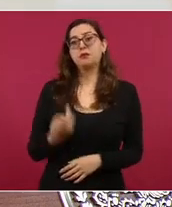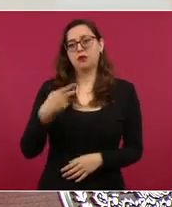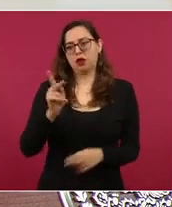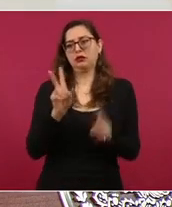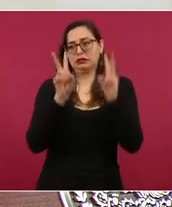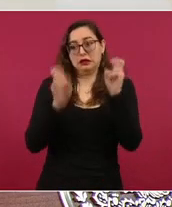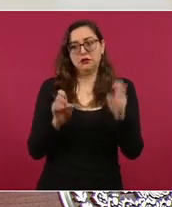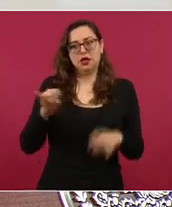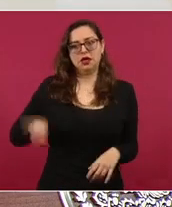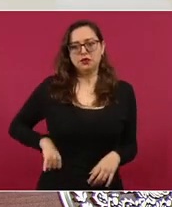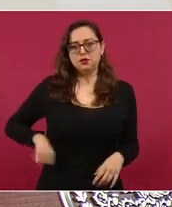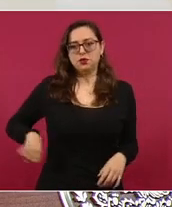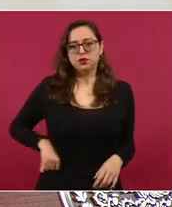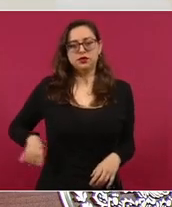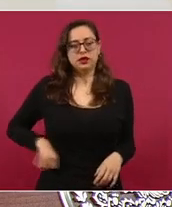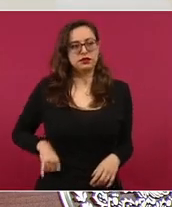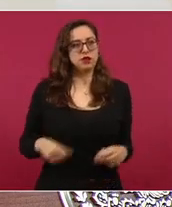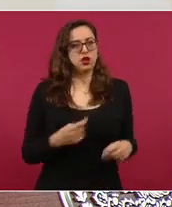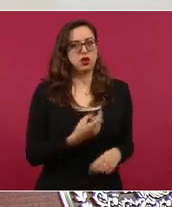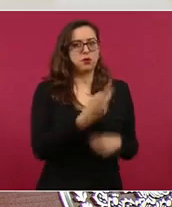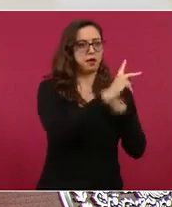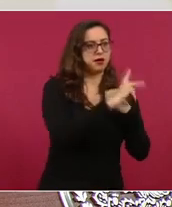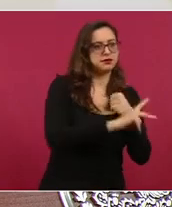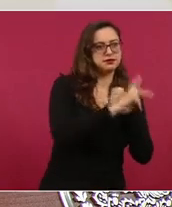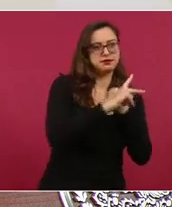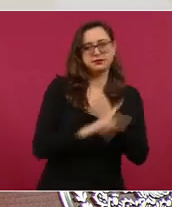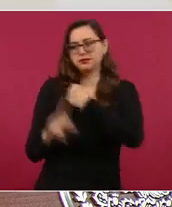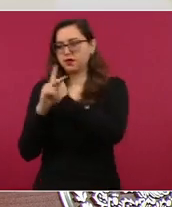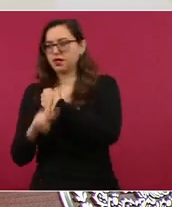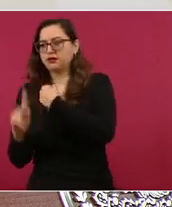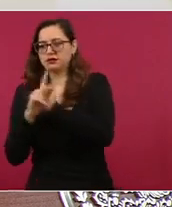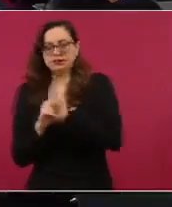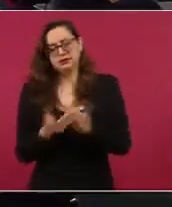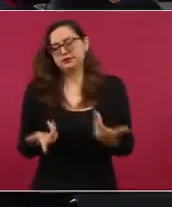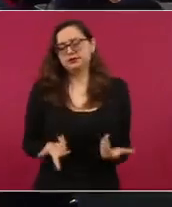y se tienen